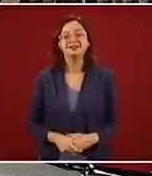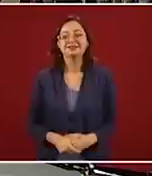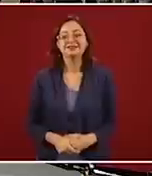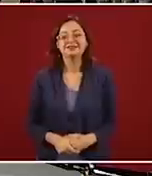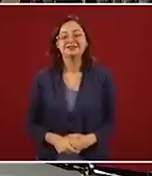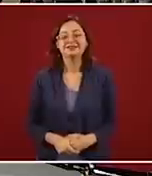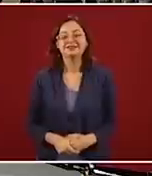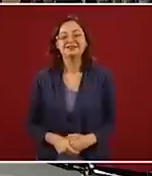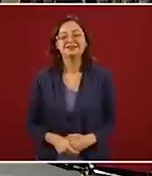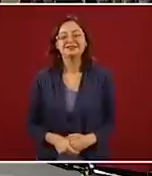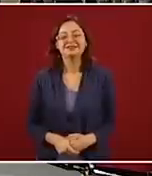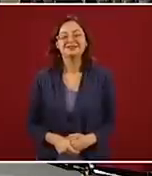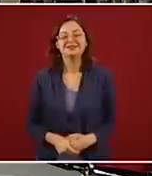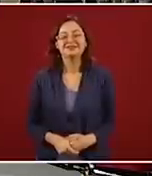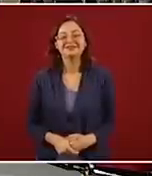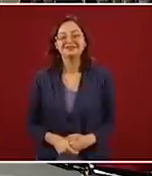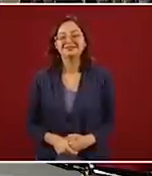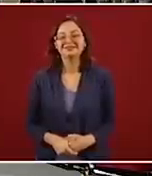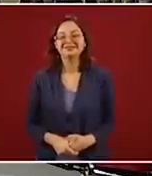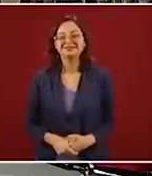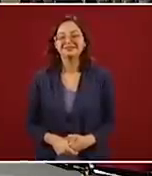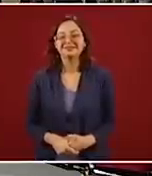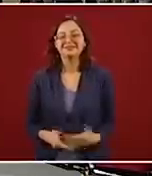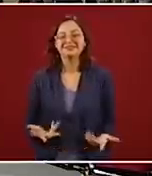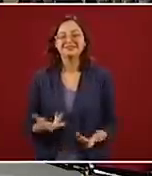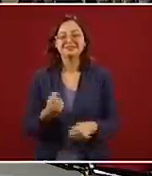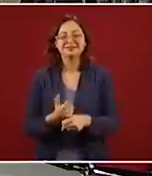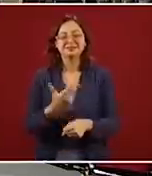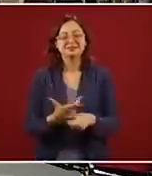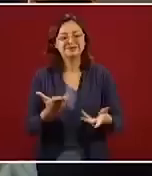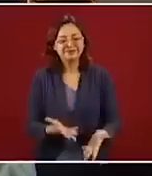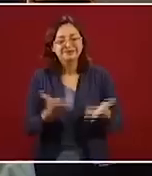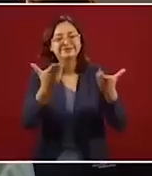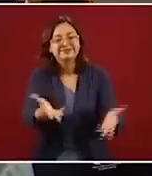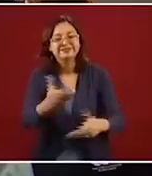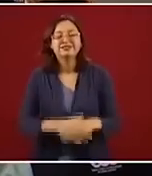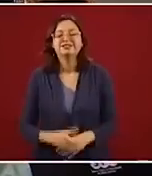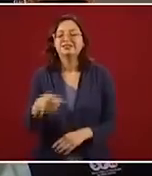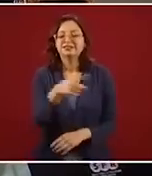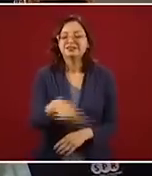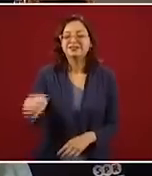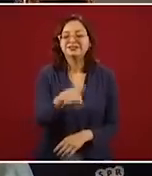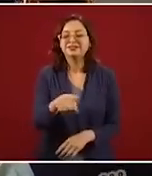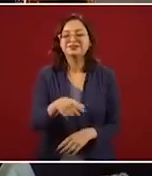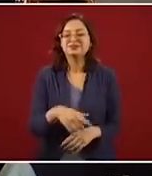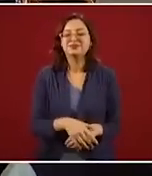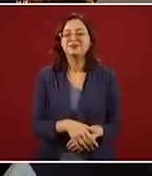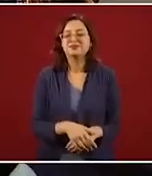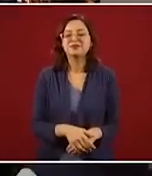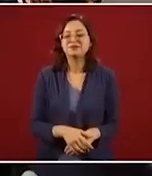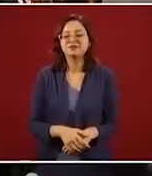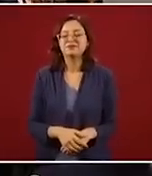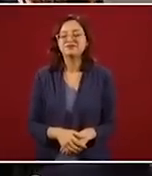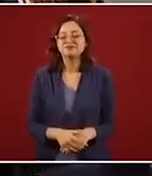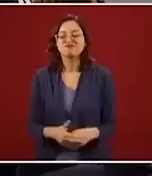Gabinete, connotados miembros del Gabinete de Salud. Si bien es muy loable todo lo que están haciendo, también no podemos dejar de